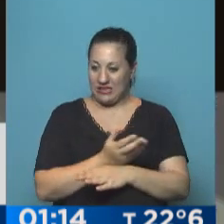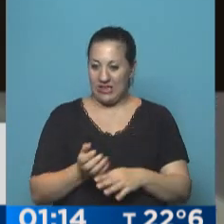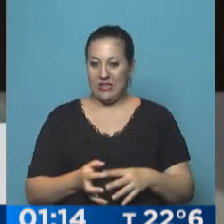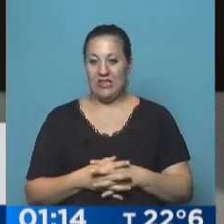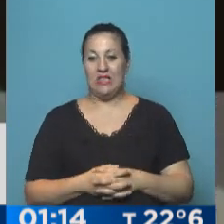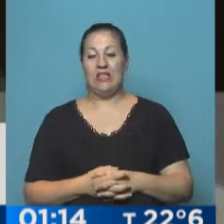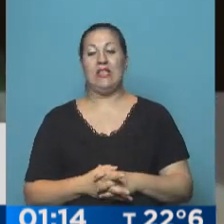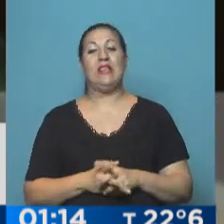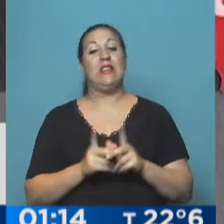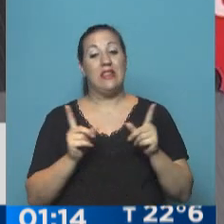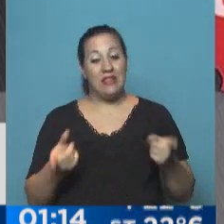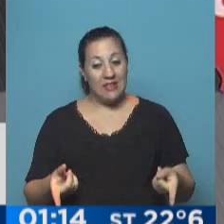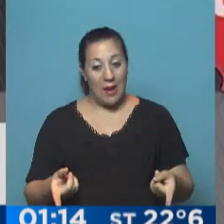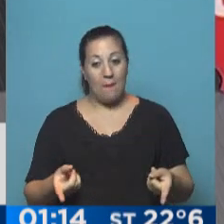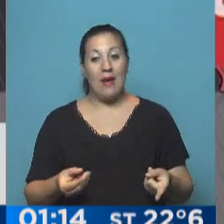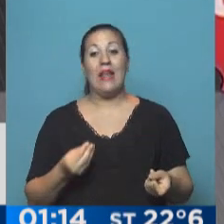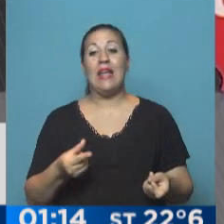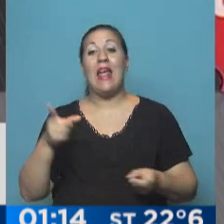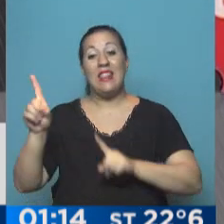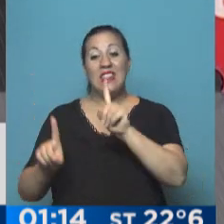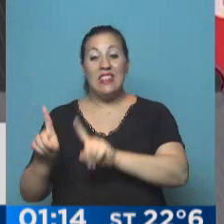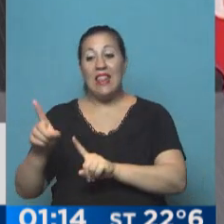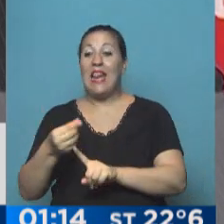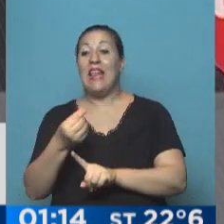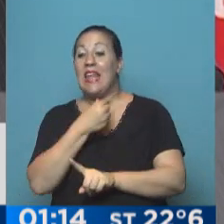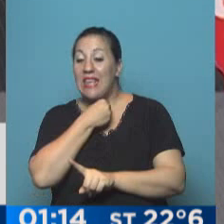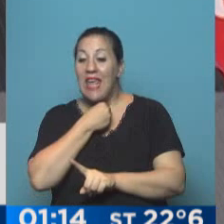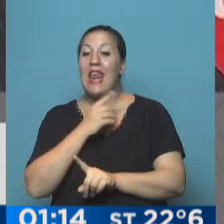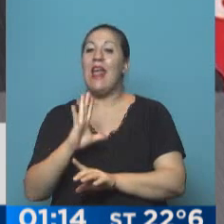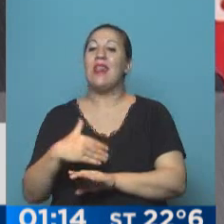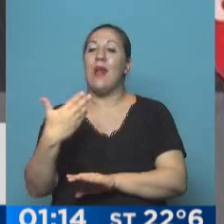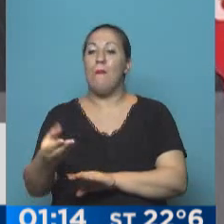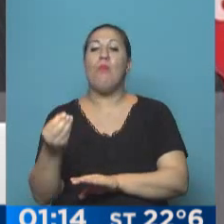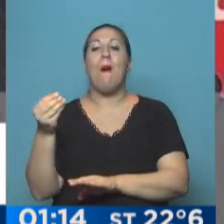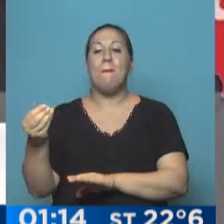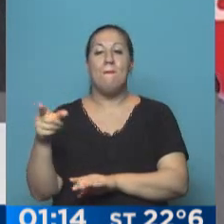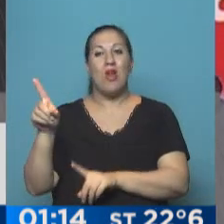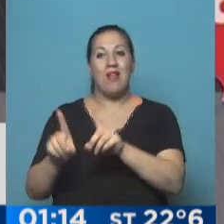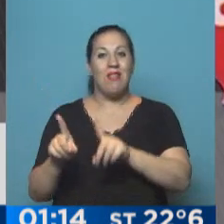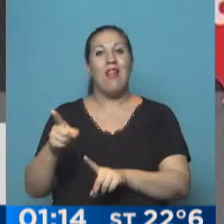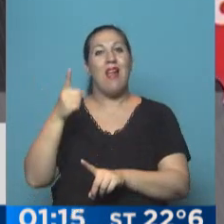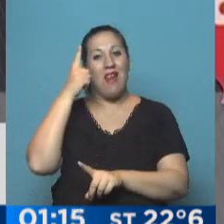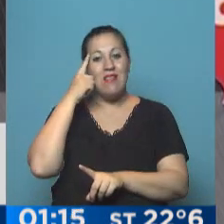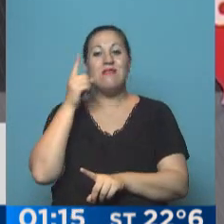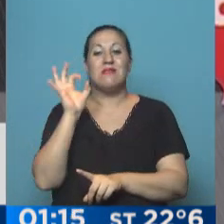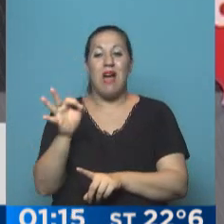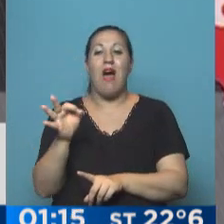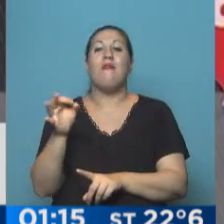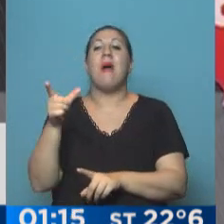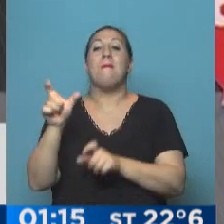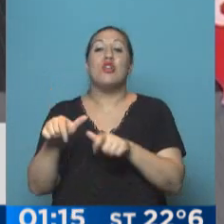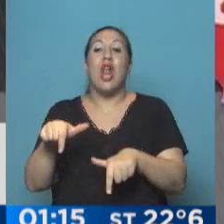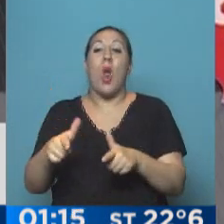Y por otro lado, lo que quiere Tinelli es tratar de hacerlo después, porque entiende que van a poder estar aquellas personas que no estarán en